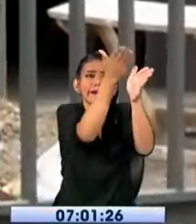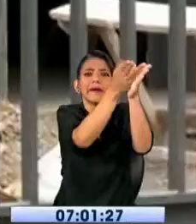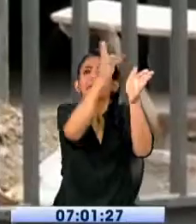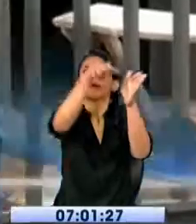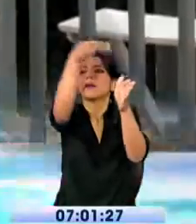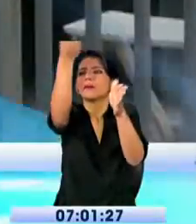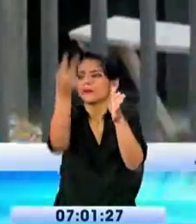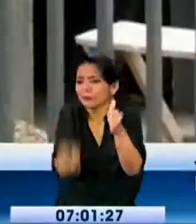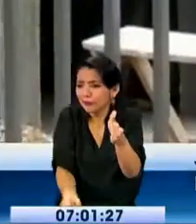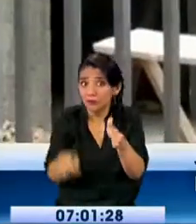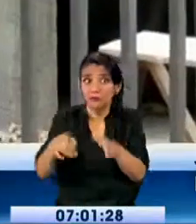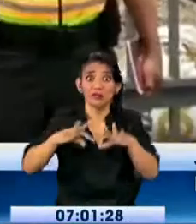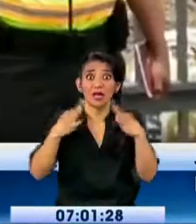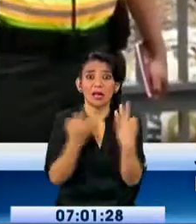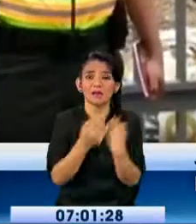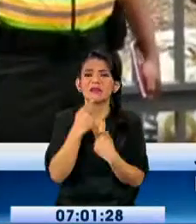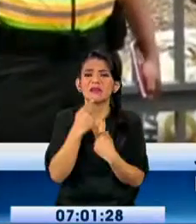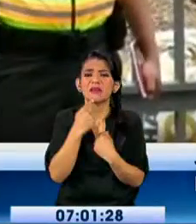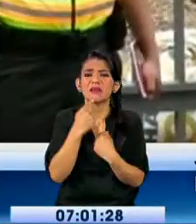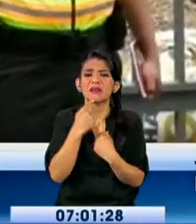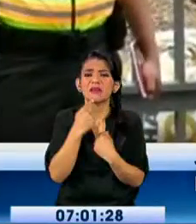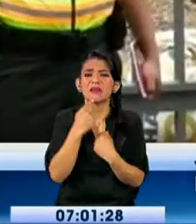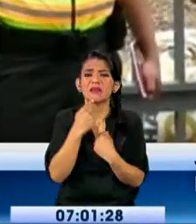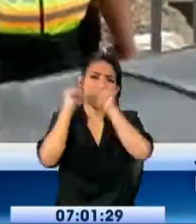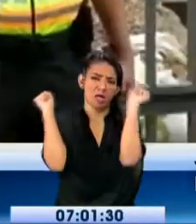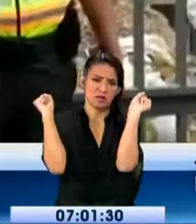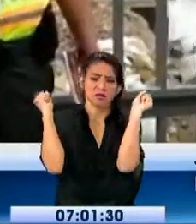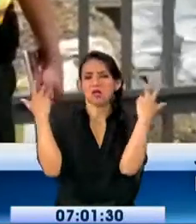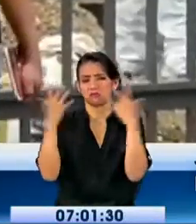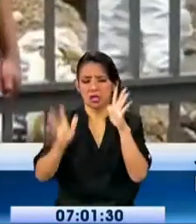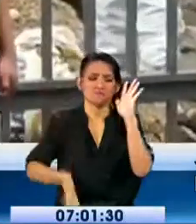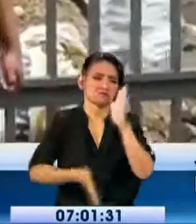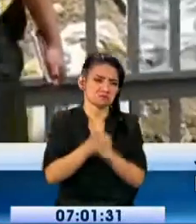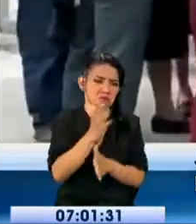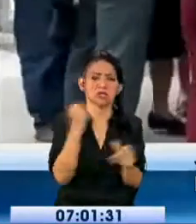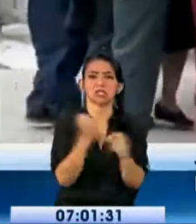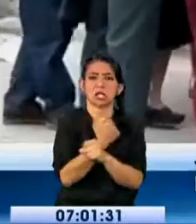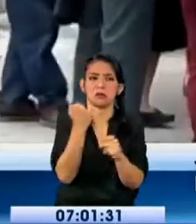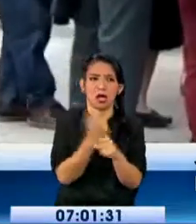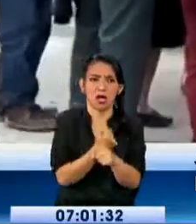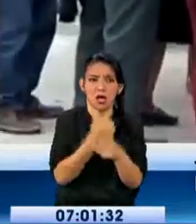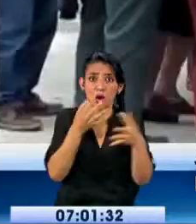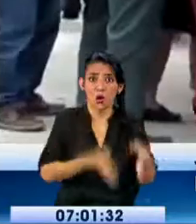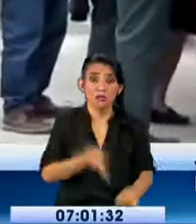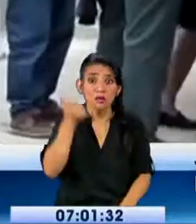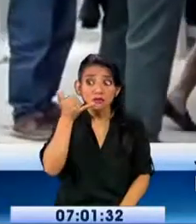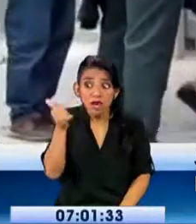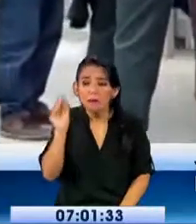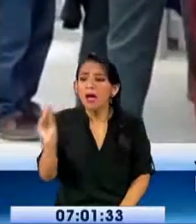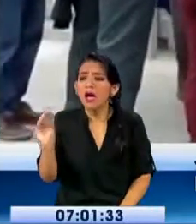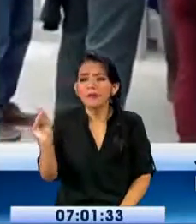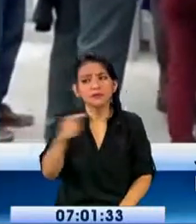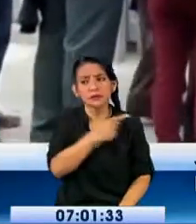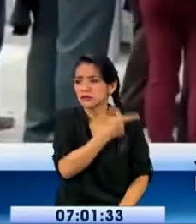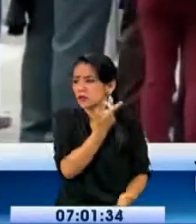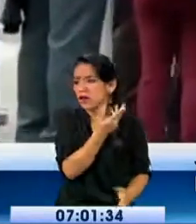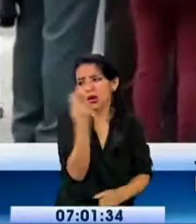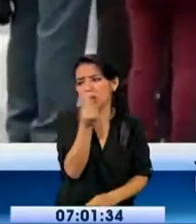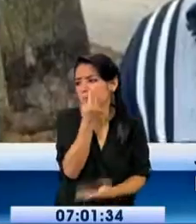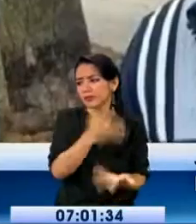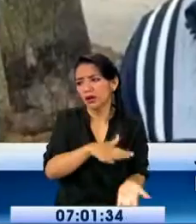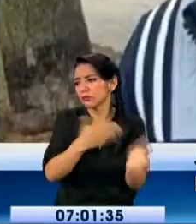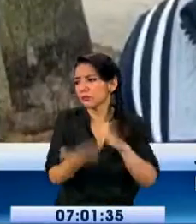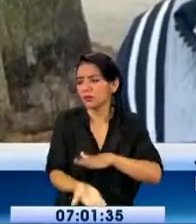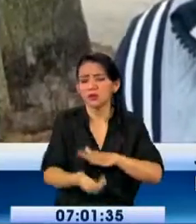el infortunado hombre salió de su casa muy temprano. Una llamada telefónica alertó a sus seres queridos de la mala noticia. No sé